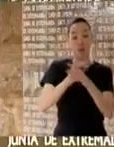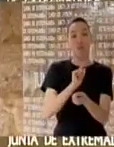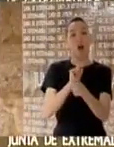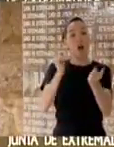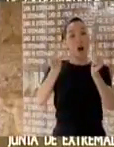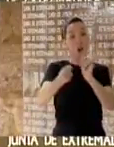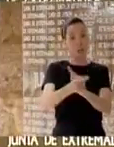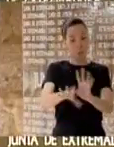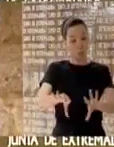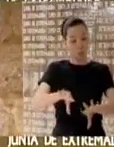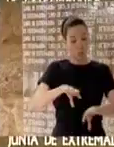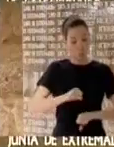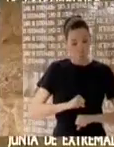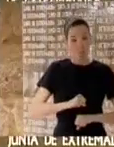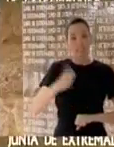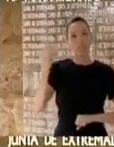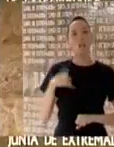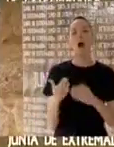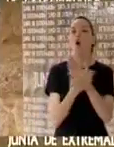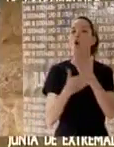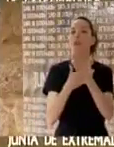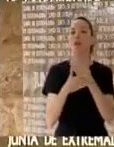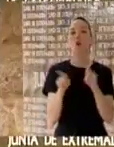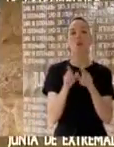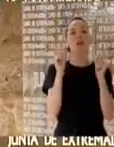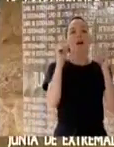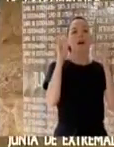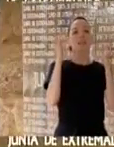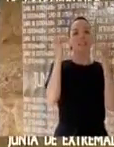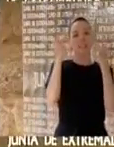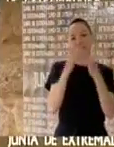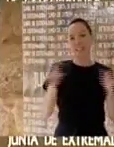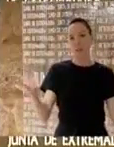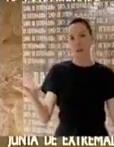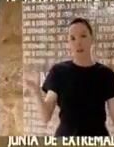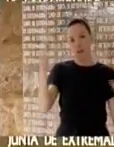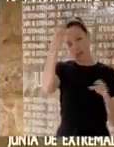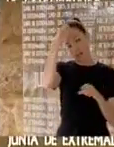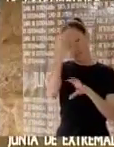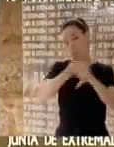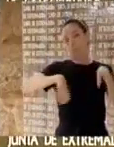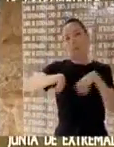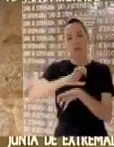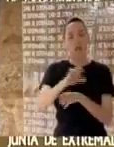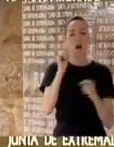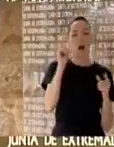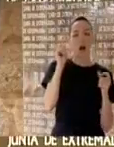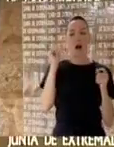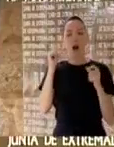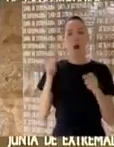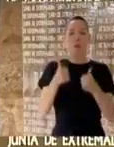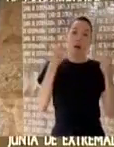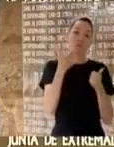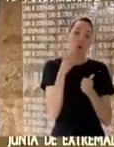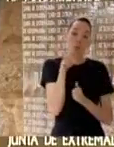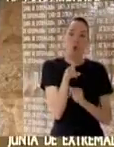consecuencia, tengamos un gobierno mucho más sensible y empático con este tipo de movilizaciones y de causas como las